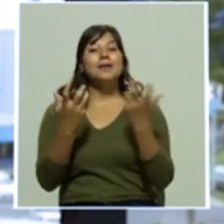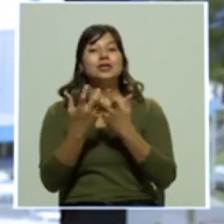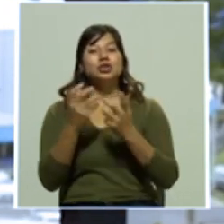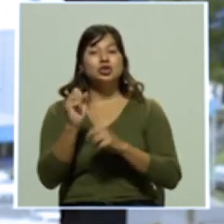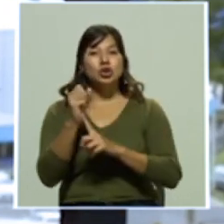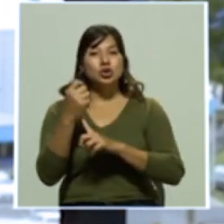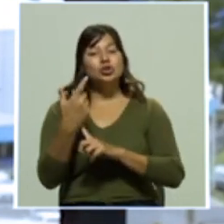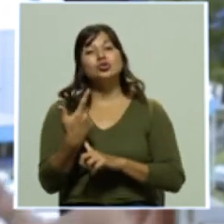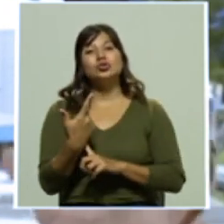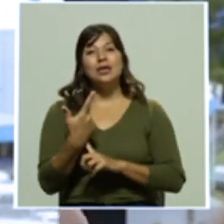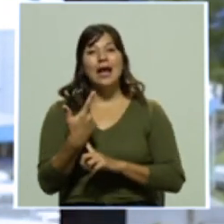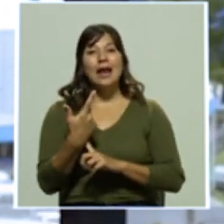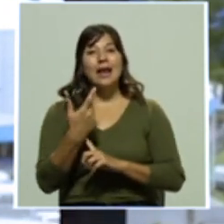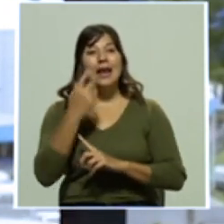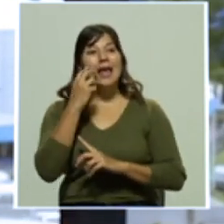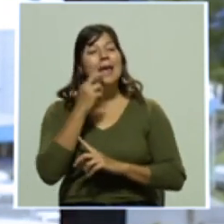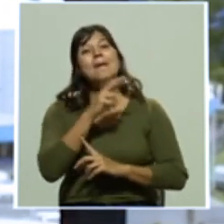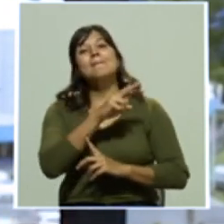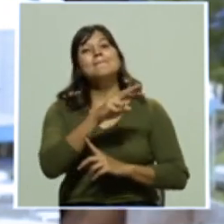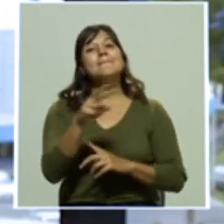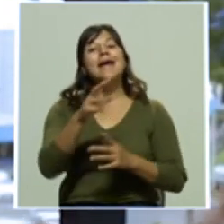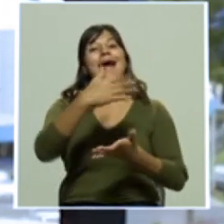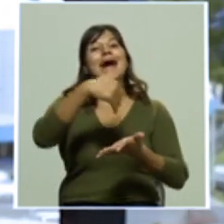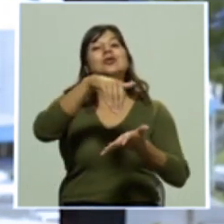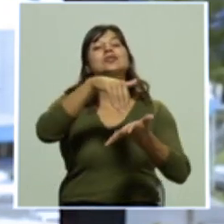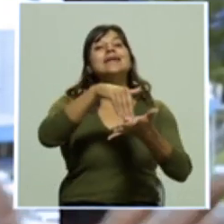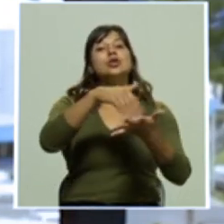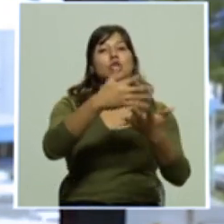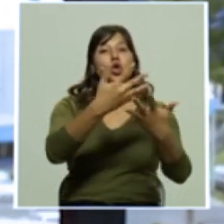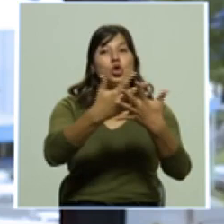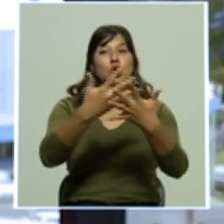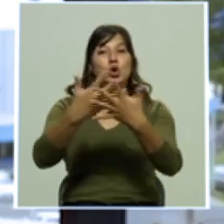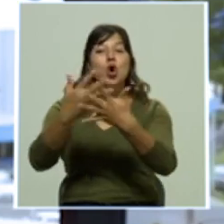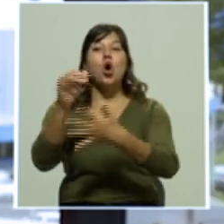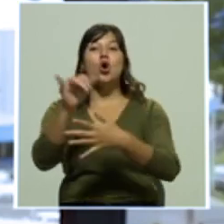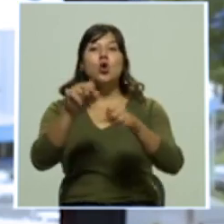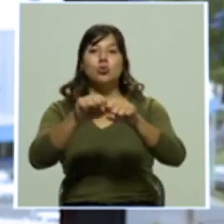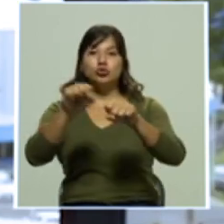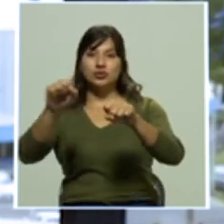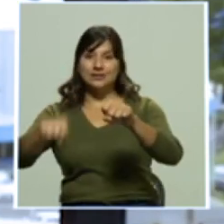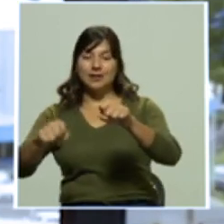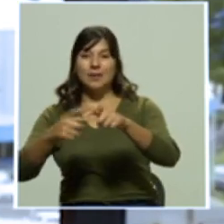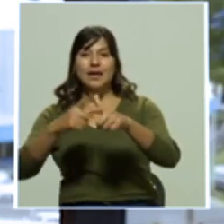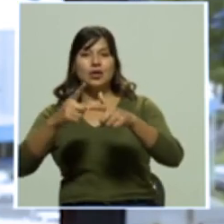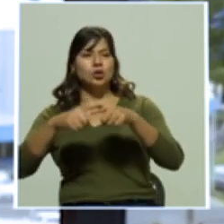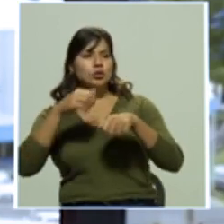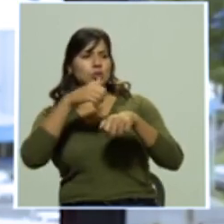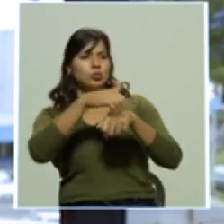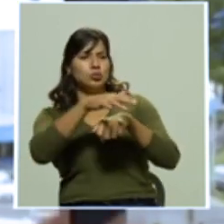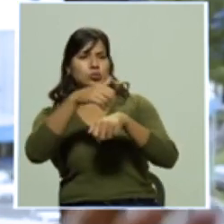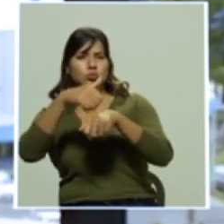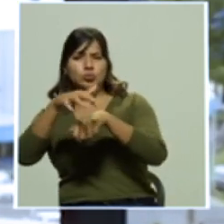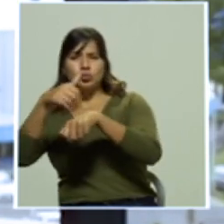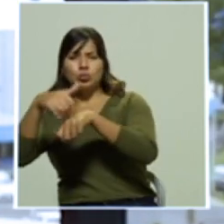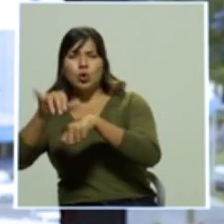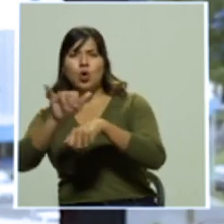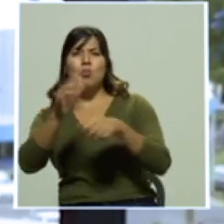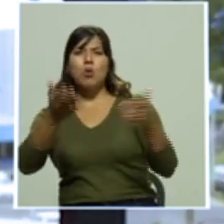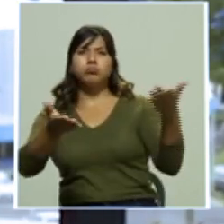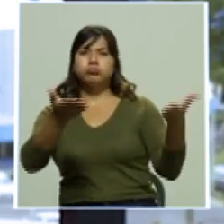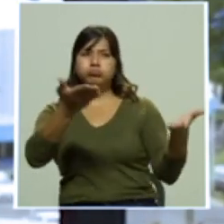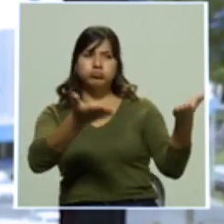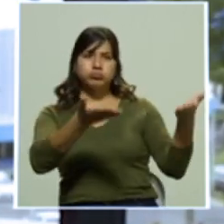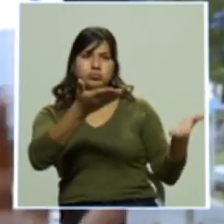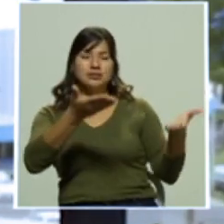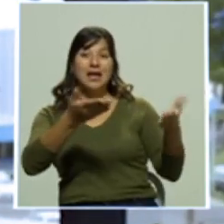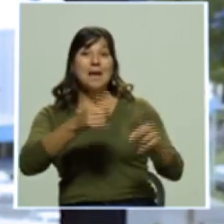centros penitenciarios como un sistema y va administrando las cargas en cada uno de ellos de esta forma integral. Pero al tener órdenes de cierre